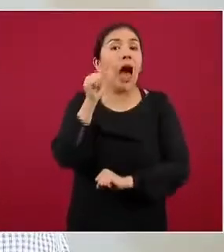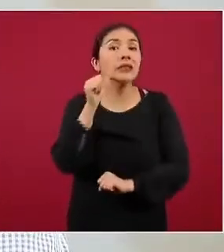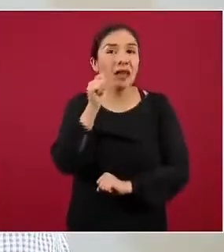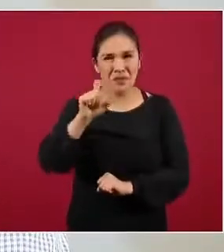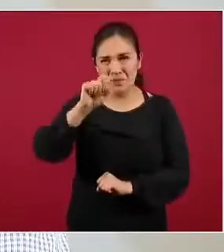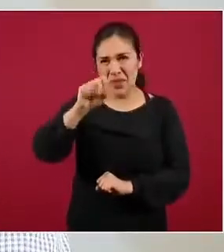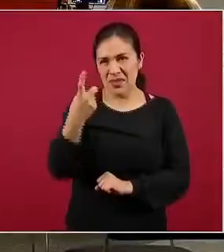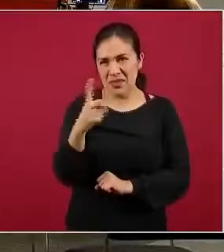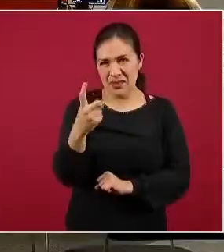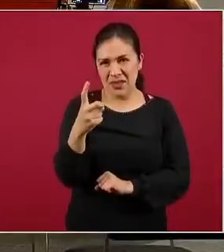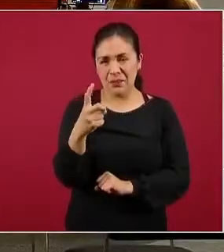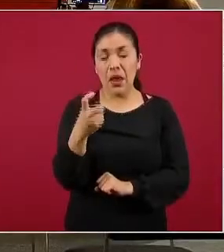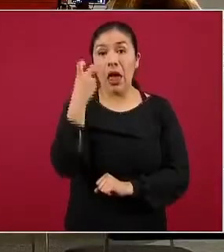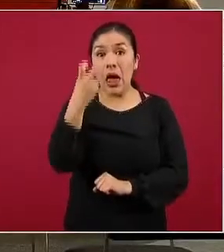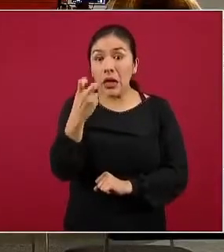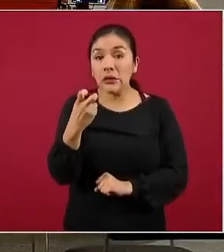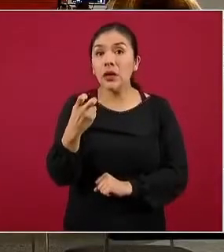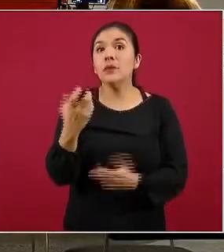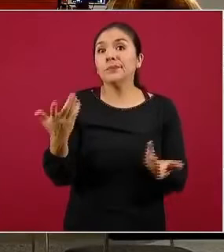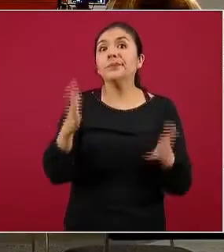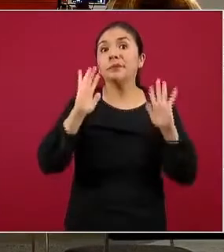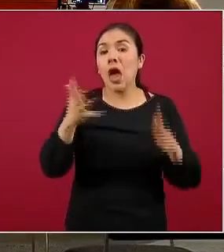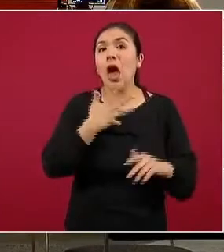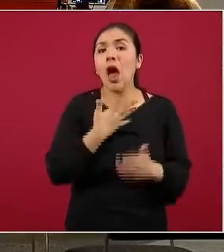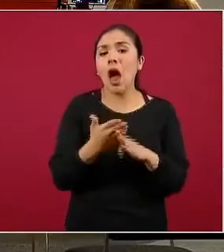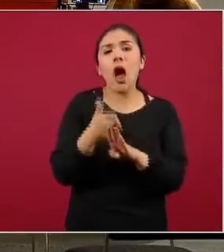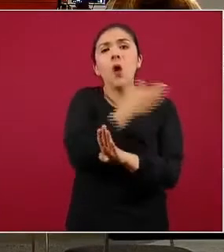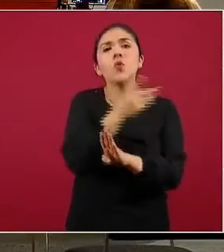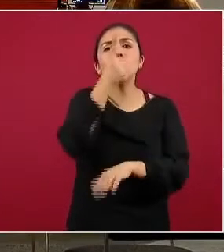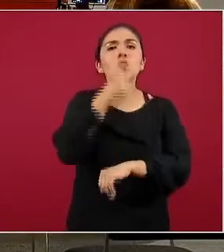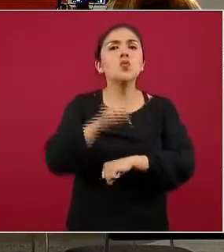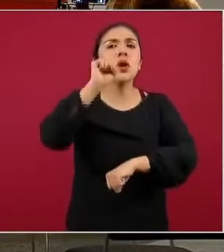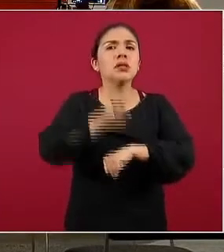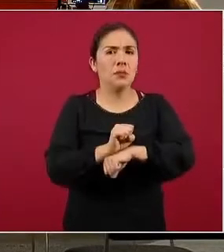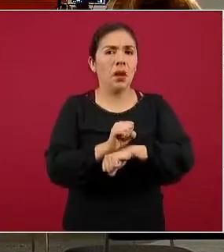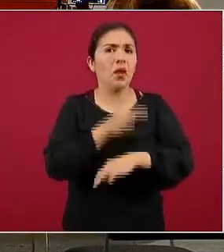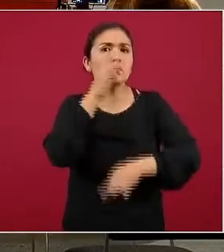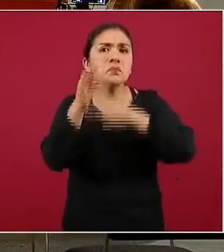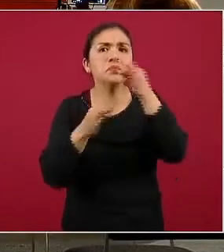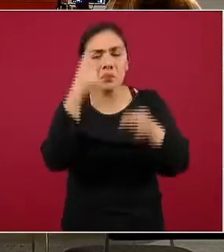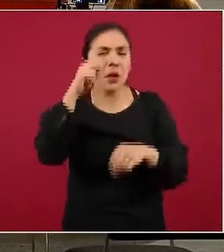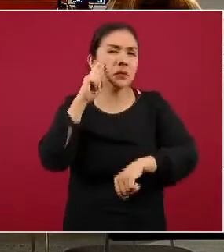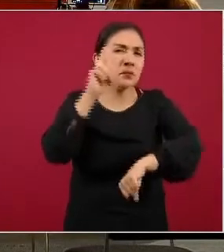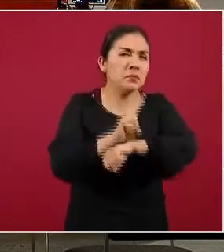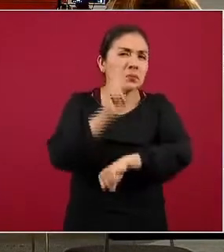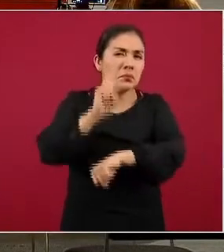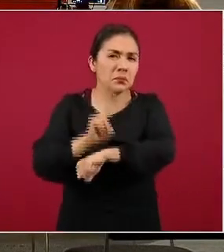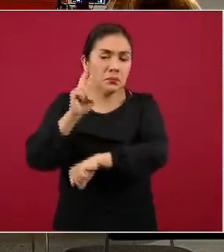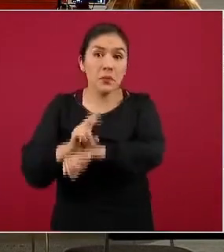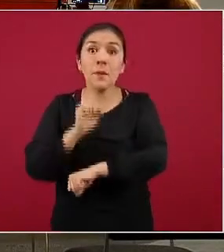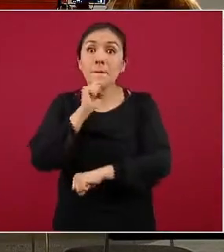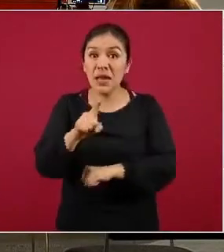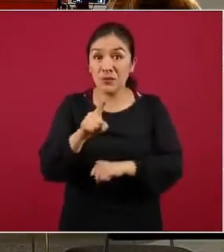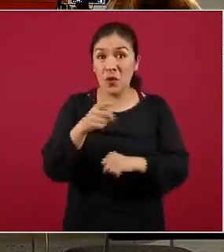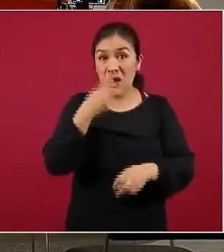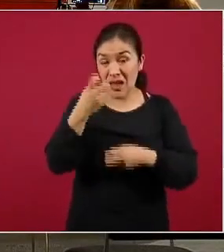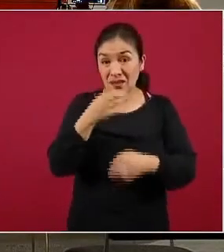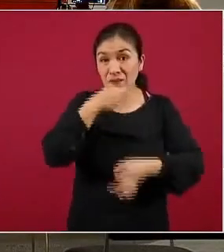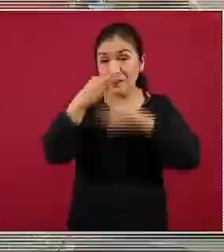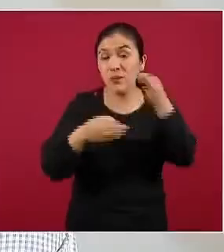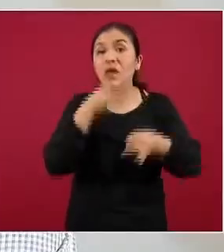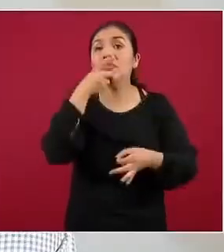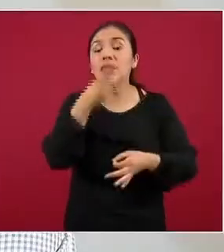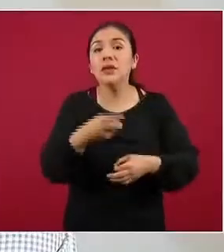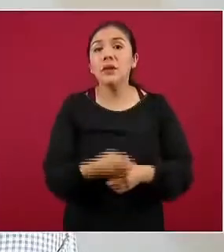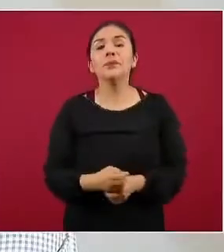20, es un evento que ya se tiene una semana al menos pública en seguimiento y además la misma nota dice que